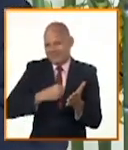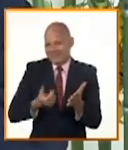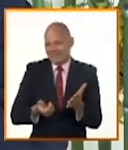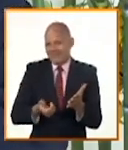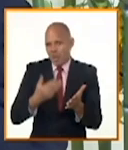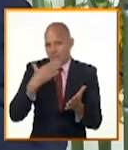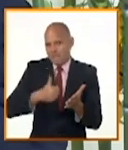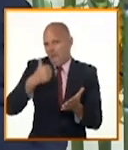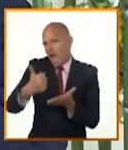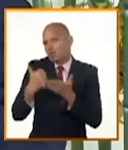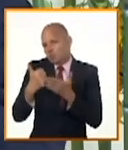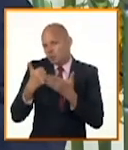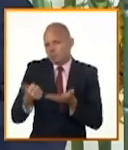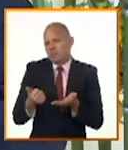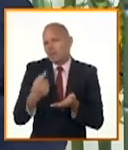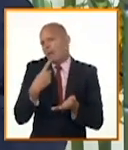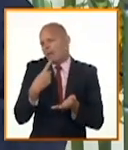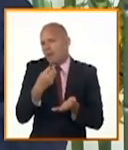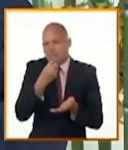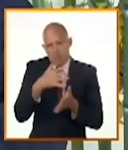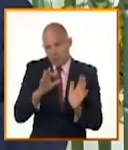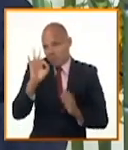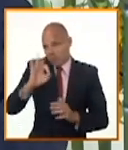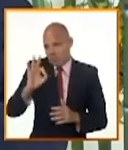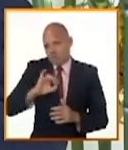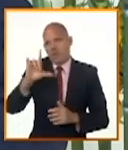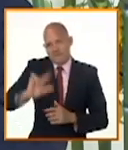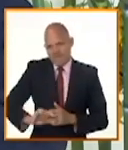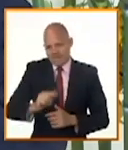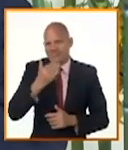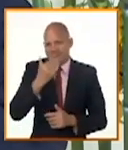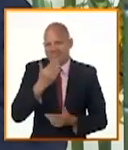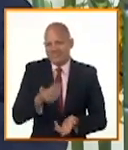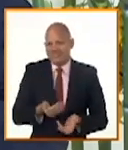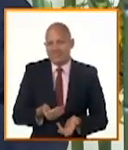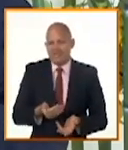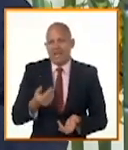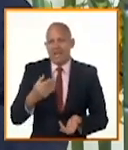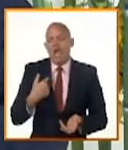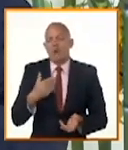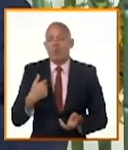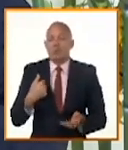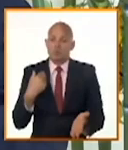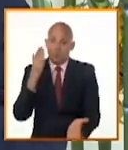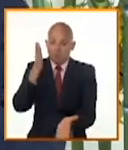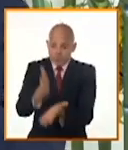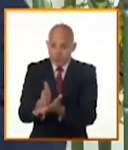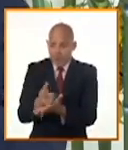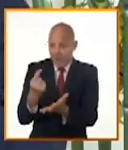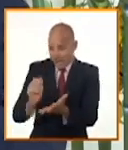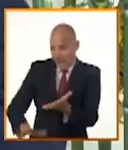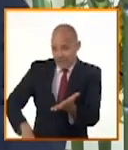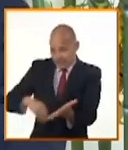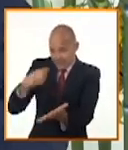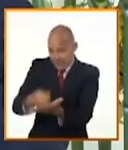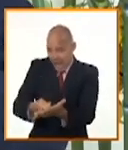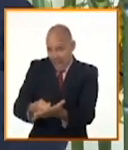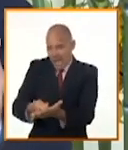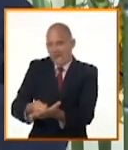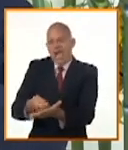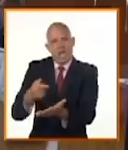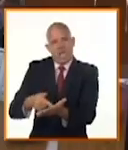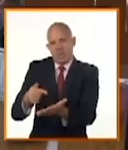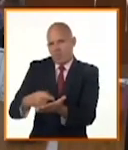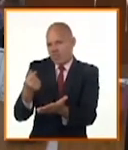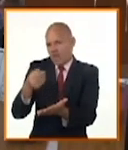algunas entidades prestadores de servicio ofrecen bonificación a los clientes cuando realizan ya sea un pago de servicio